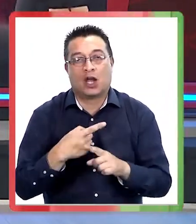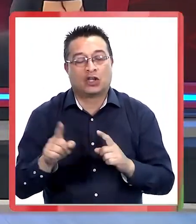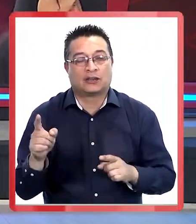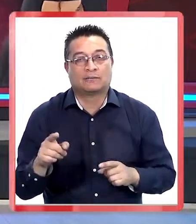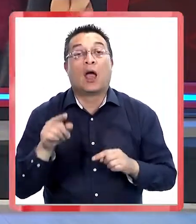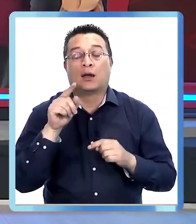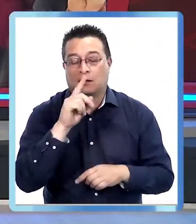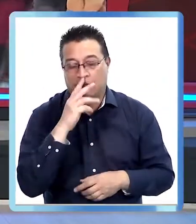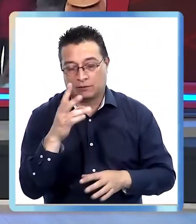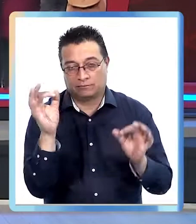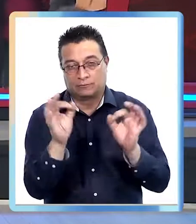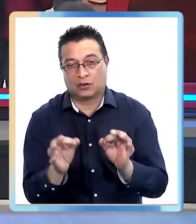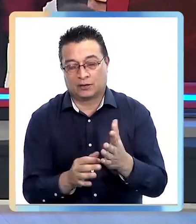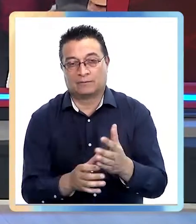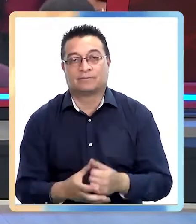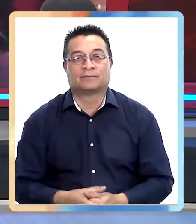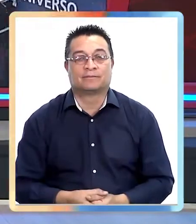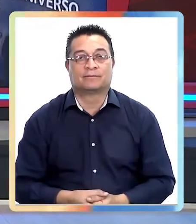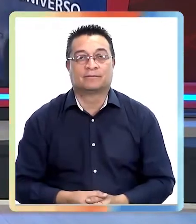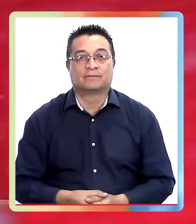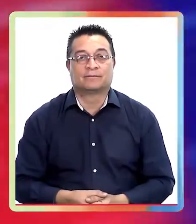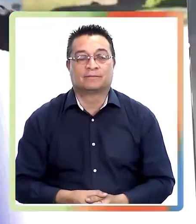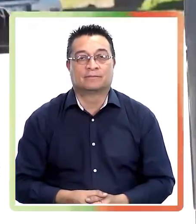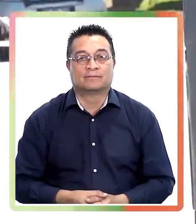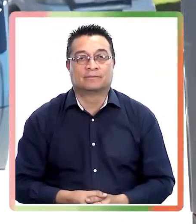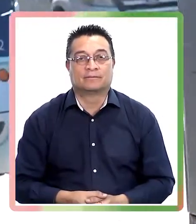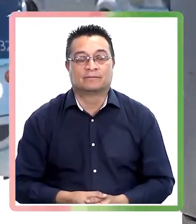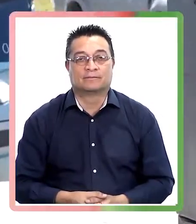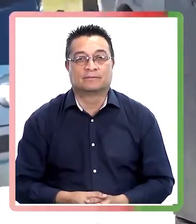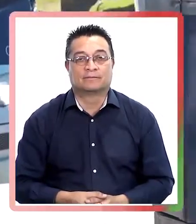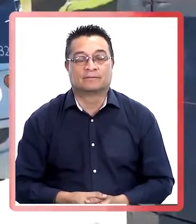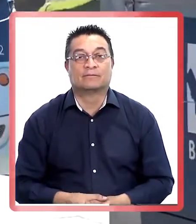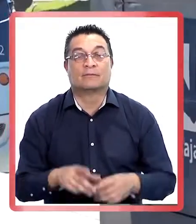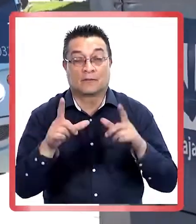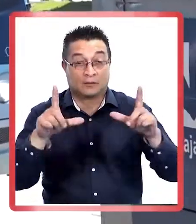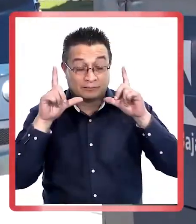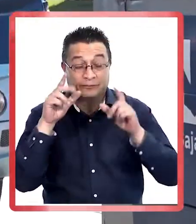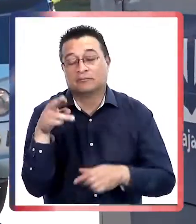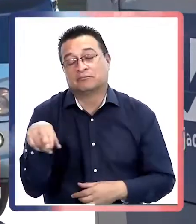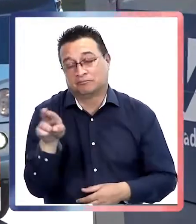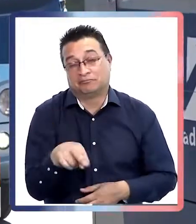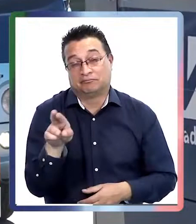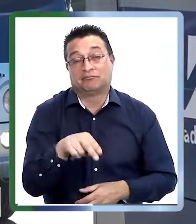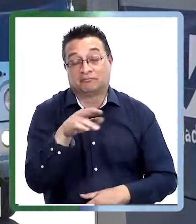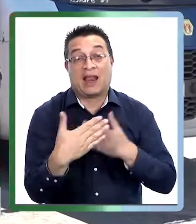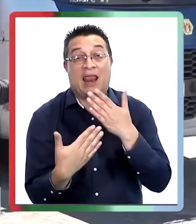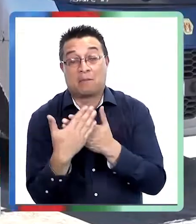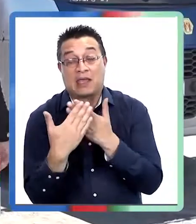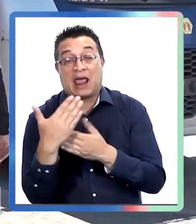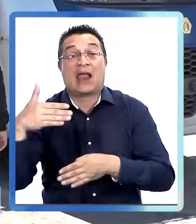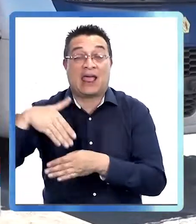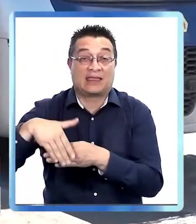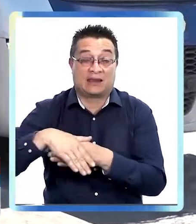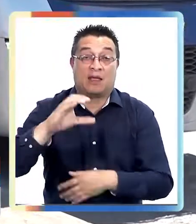laborales. La nota es de TVU, Universidad de Concepción. Una postal recurrente en las mañanas y